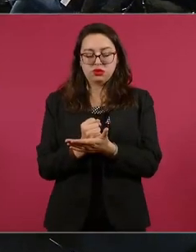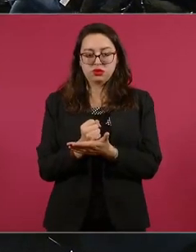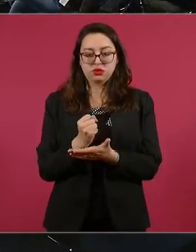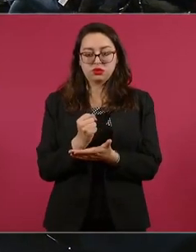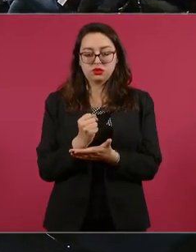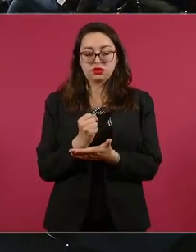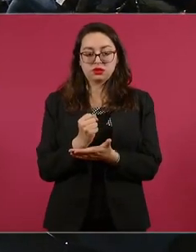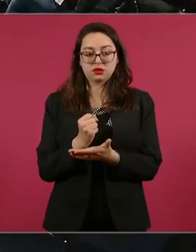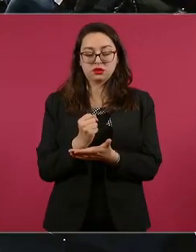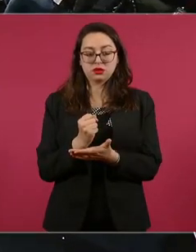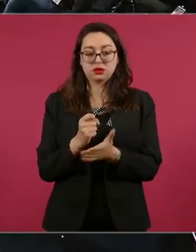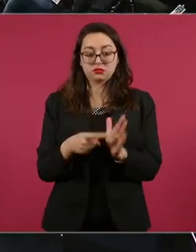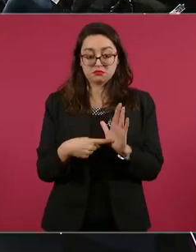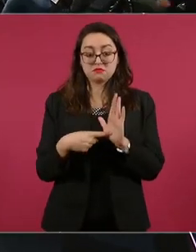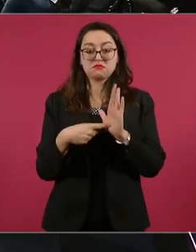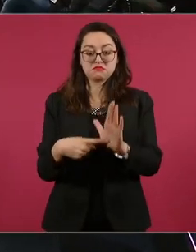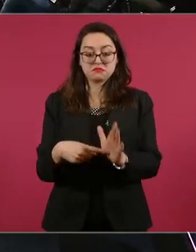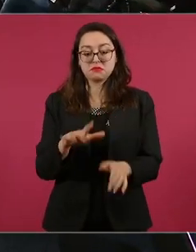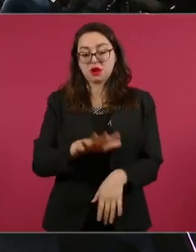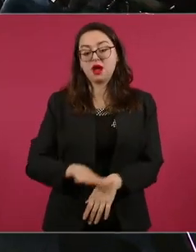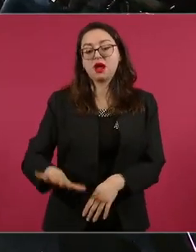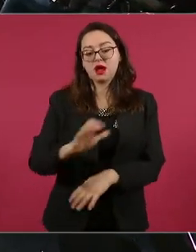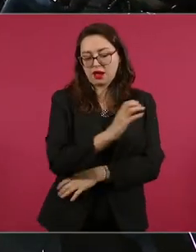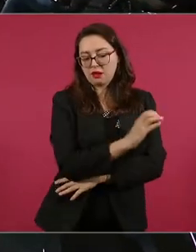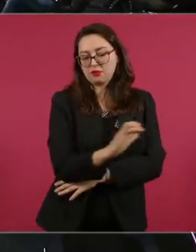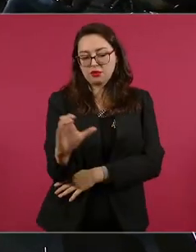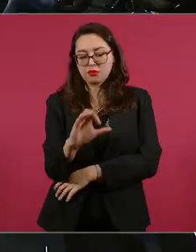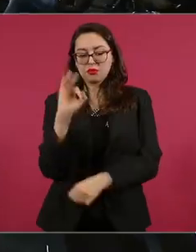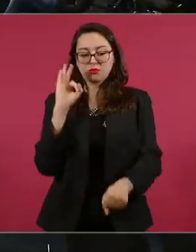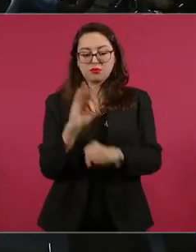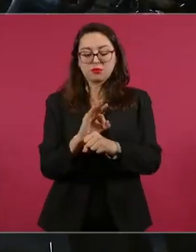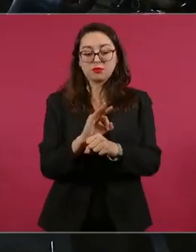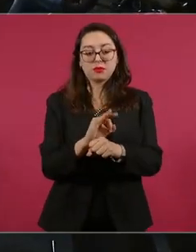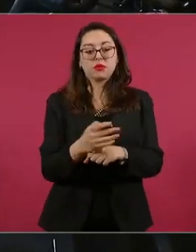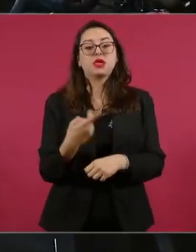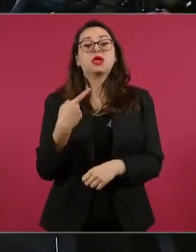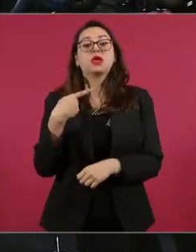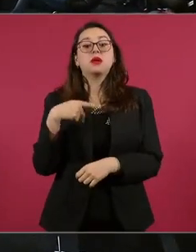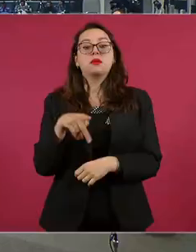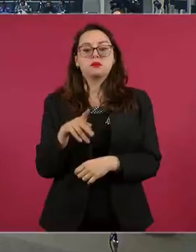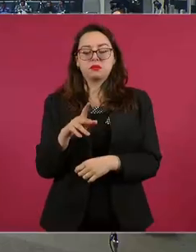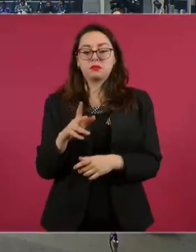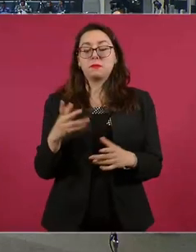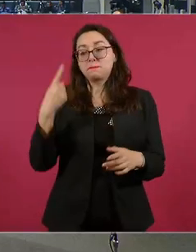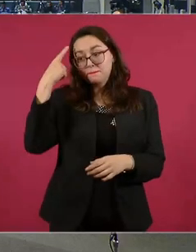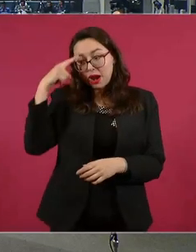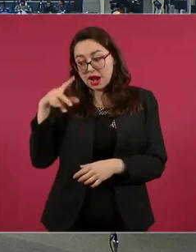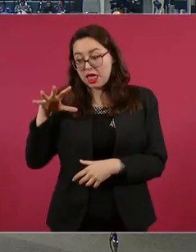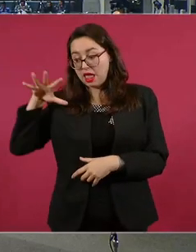donde se declara reserva natural protegida. Para que se aplique, pero en caso de… Para unir,